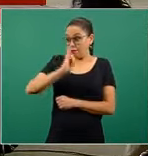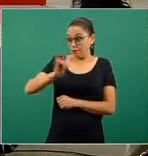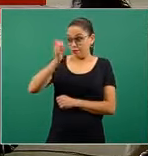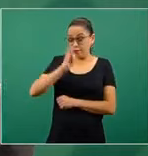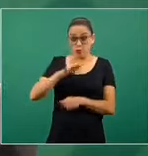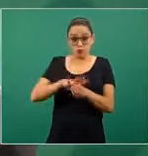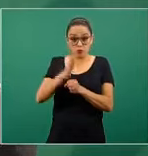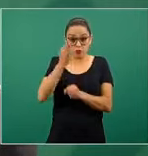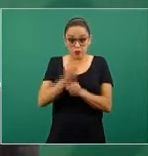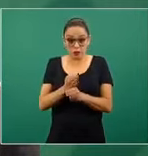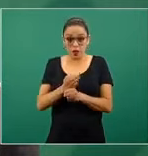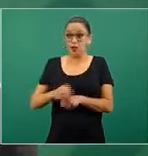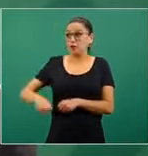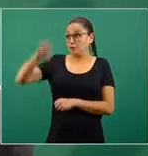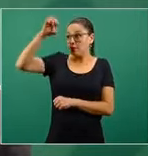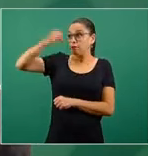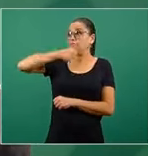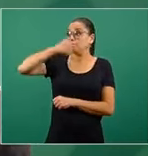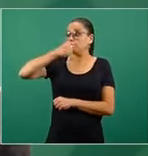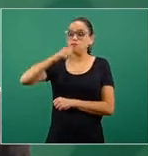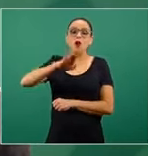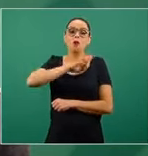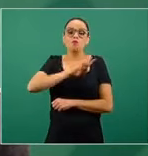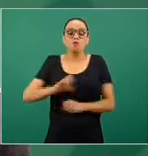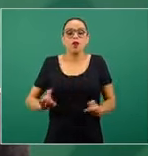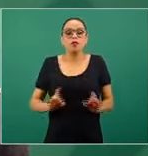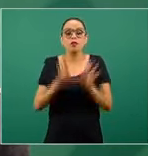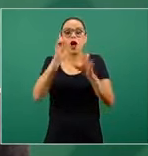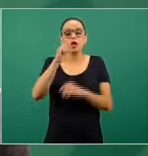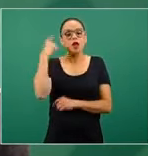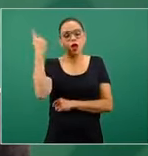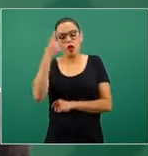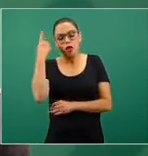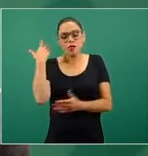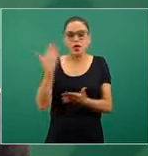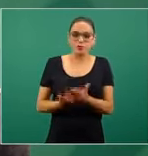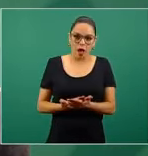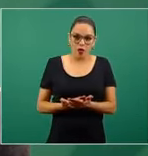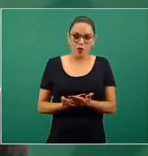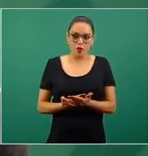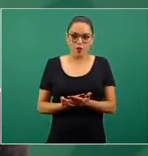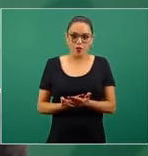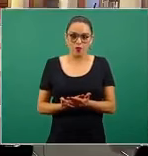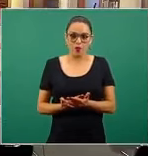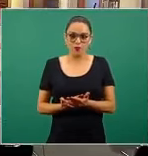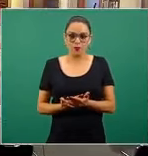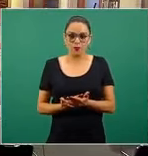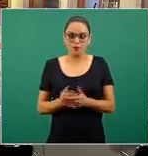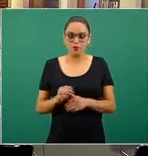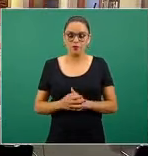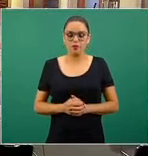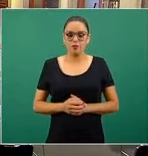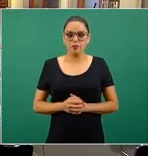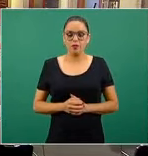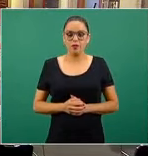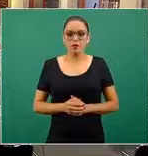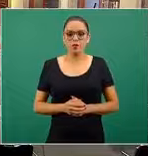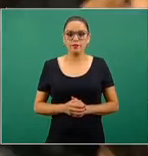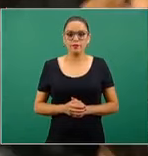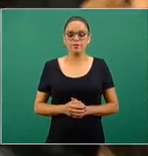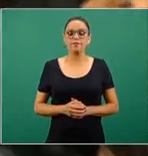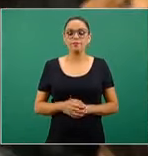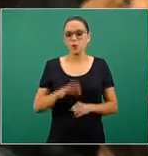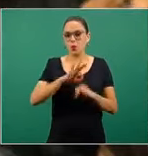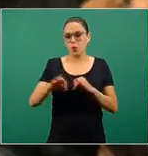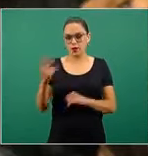llevarle a un desmayo, por ejemplo. Entonces, hay que llegar con suficiente hidratación al puesto de vacunación. Doctor, y finalmente, las personas